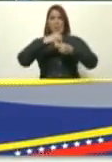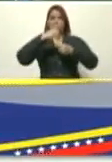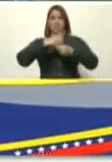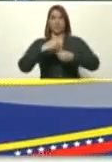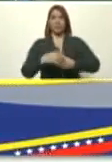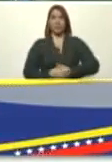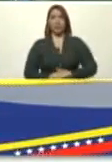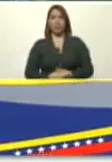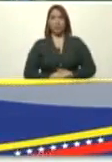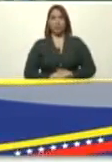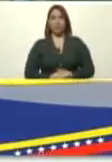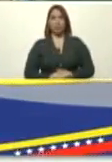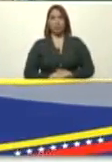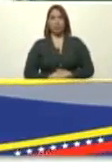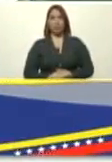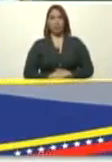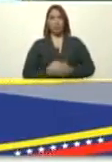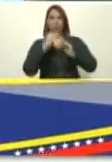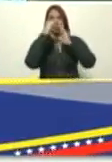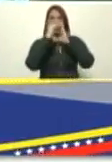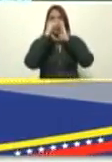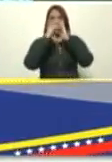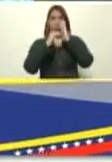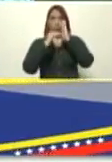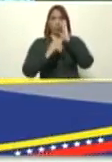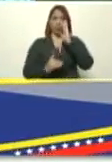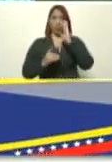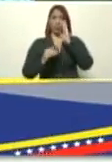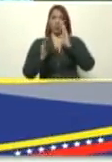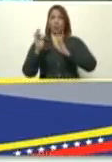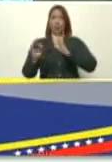Fíjense ustedes, ha venido bajando el contagio.